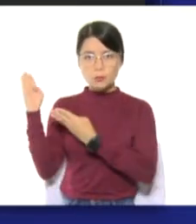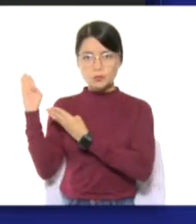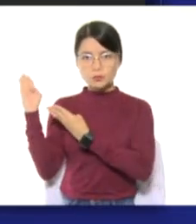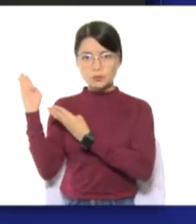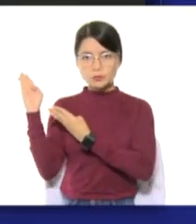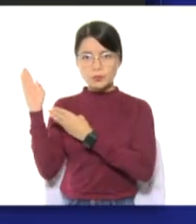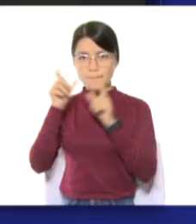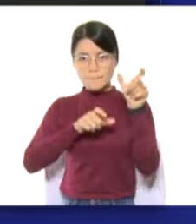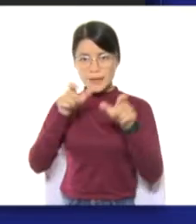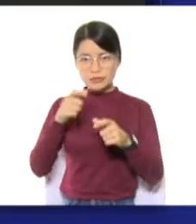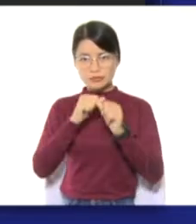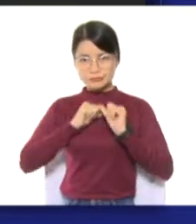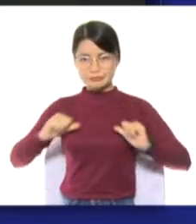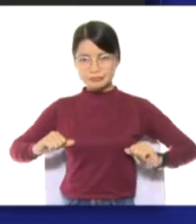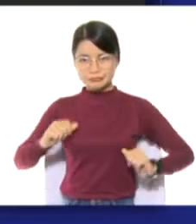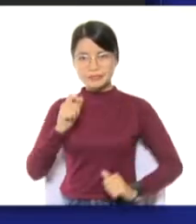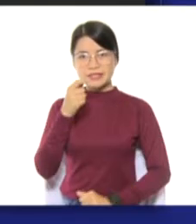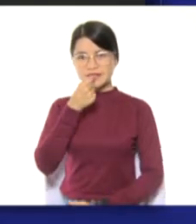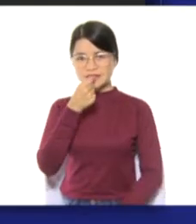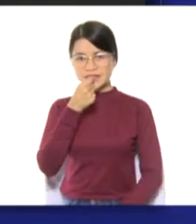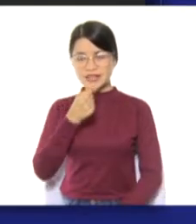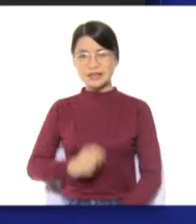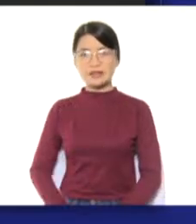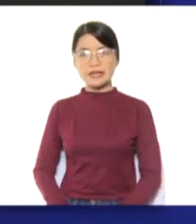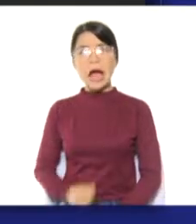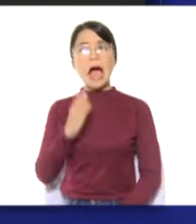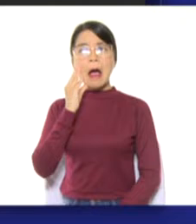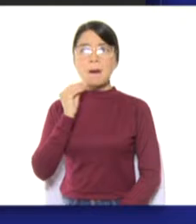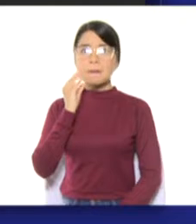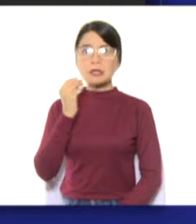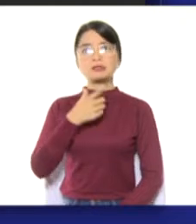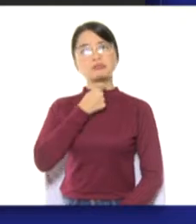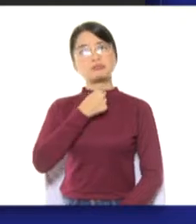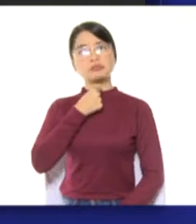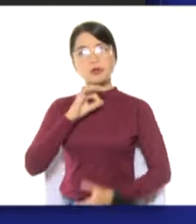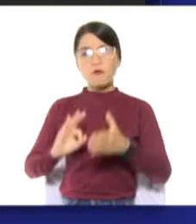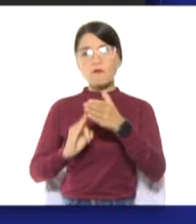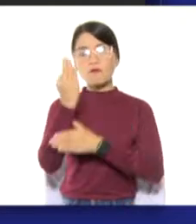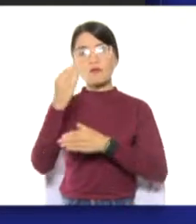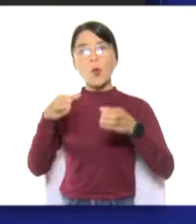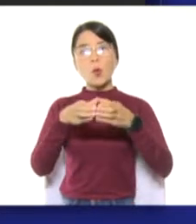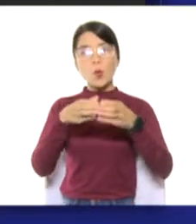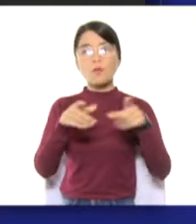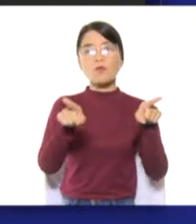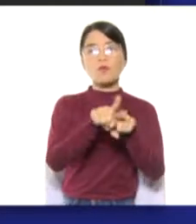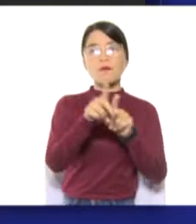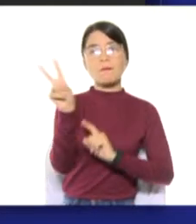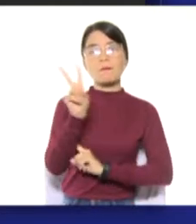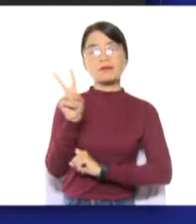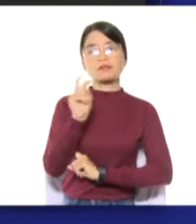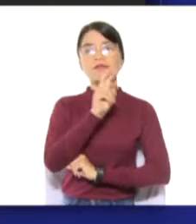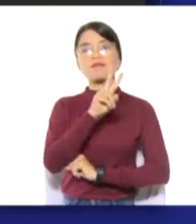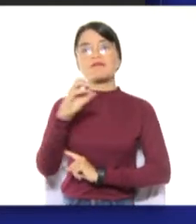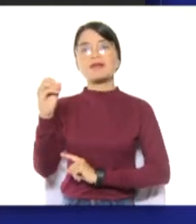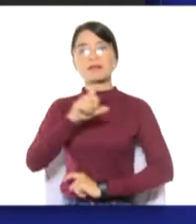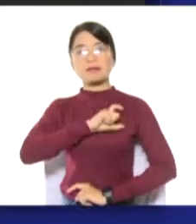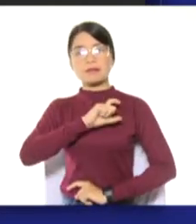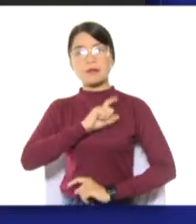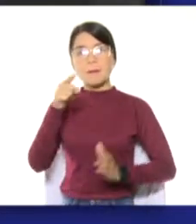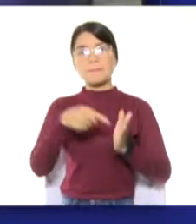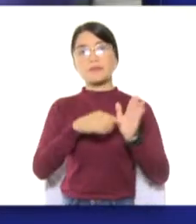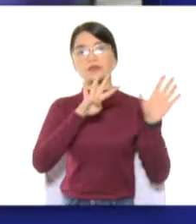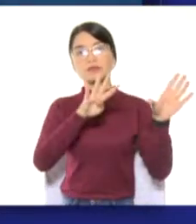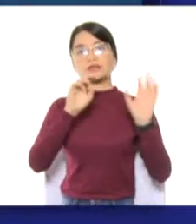de esa experiencia fundó el movimiento Scout en Venezuela, el 20 de enero de 1913 en